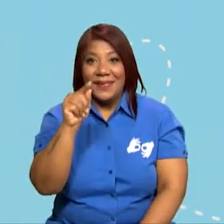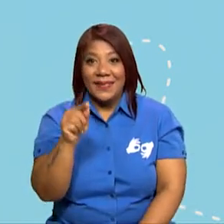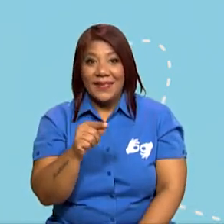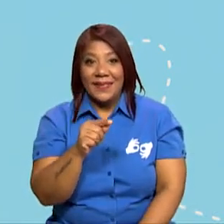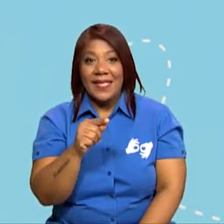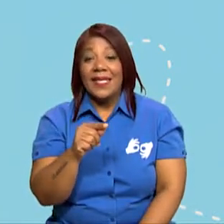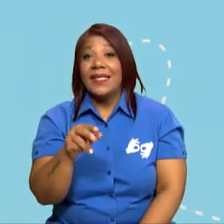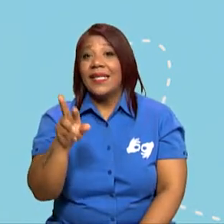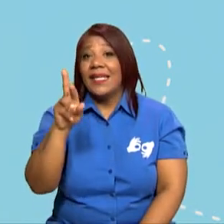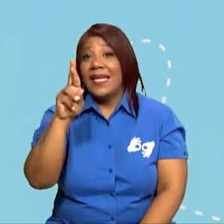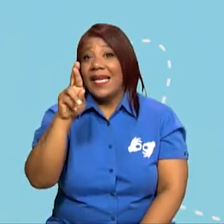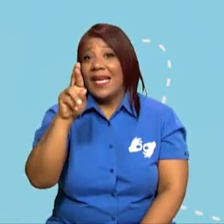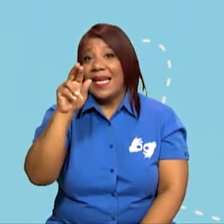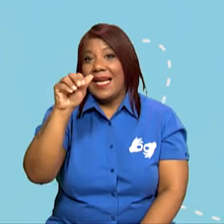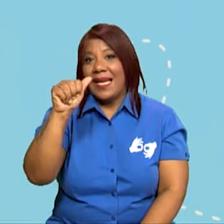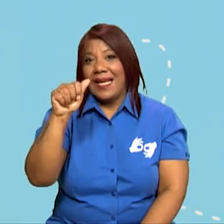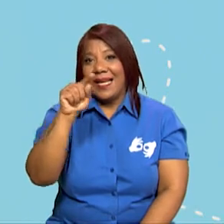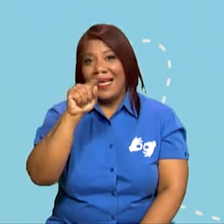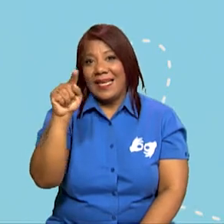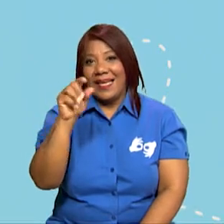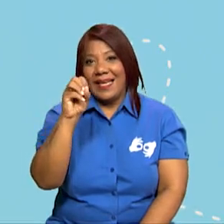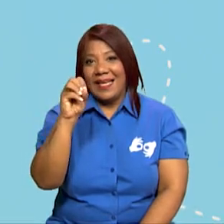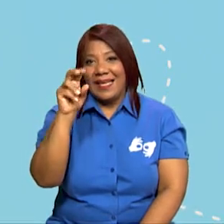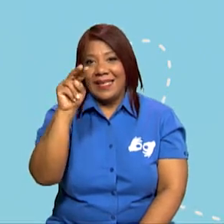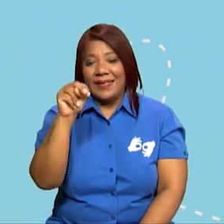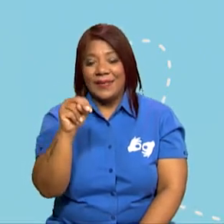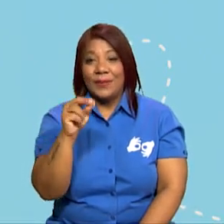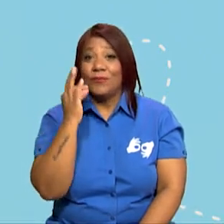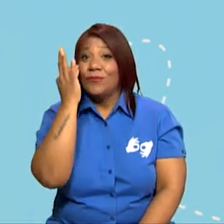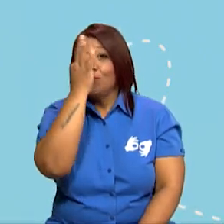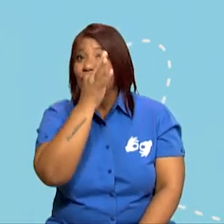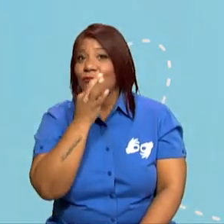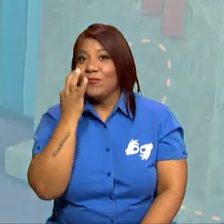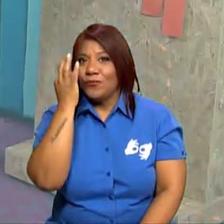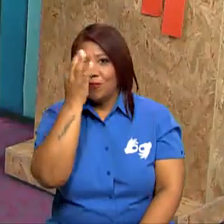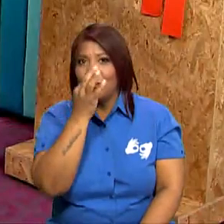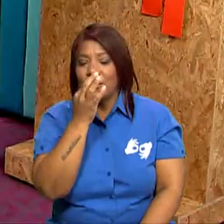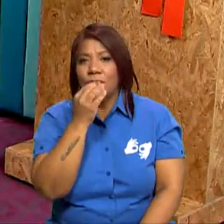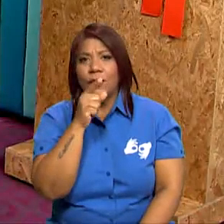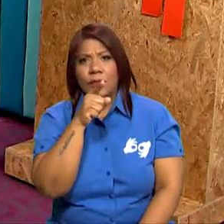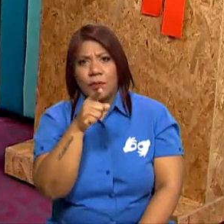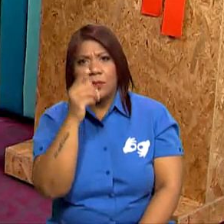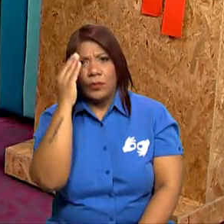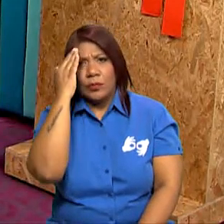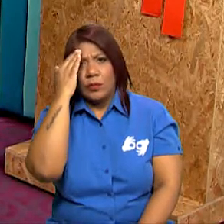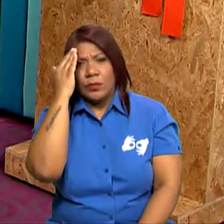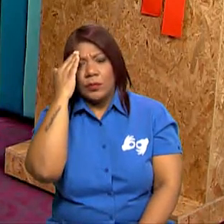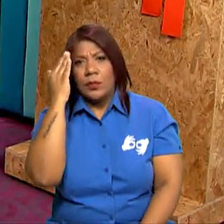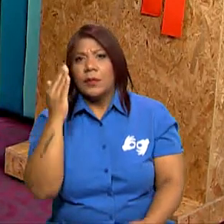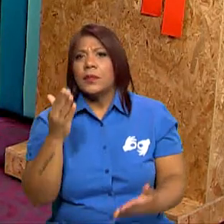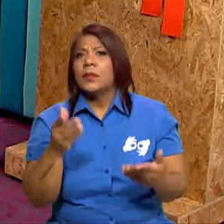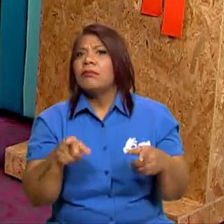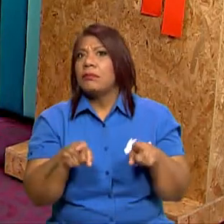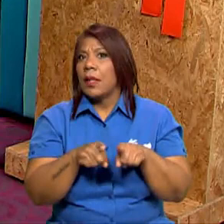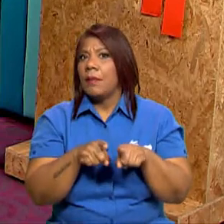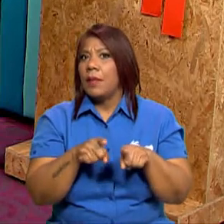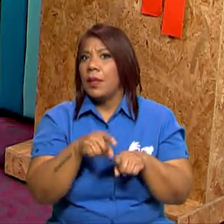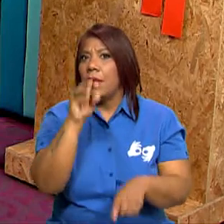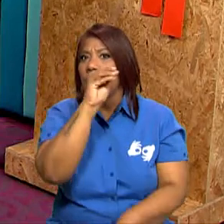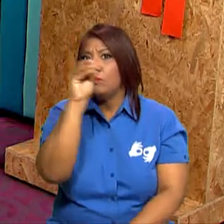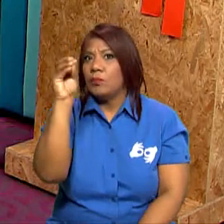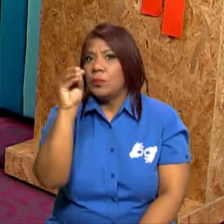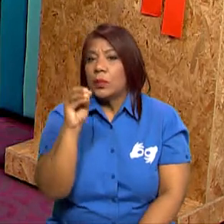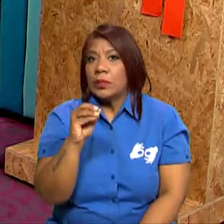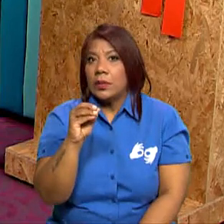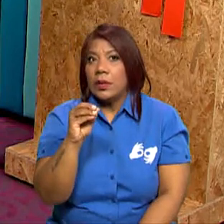acá, 0,6. Muy bien. Y Floppy, ¿sabías que eso también lo podemos representar como un tanto por ciento? Ay, ¿sabes sí.